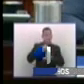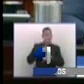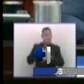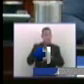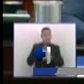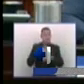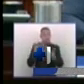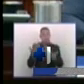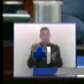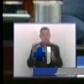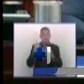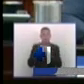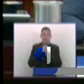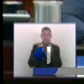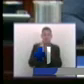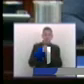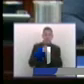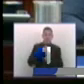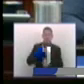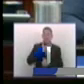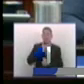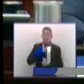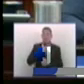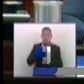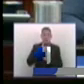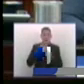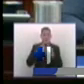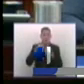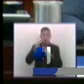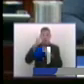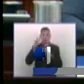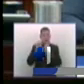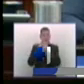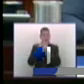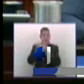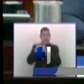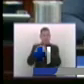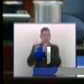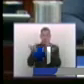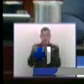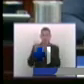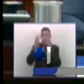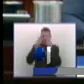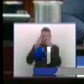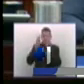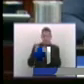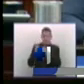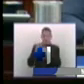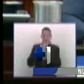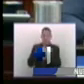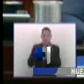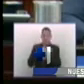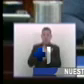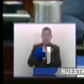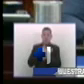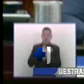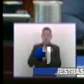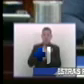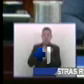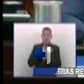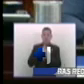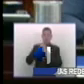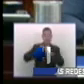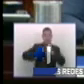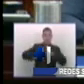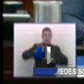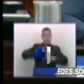pesar de las dificultades, el país va avanzando. Hacerlo es una decisión que realmente es